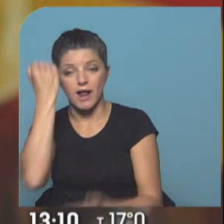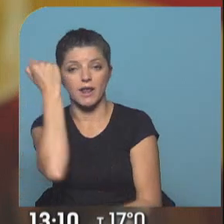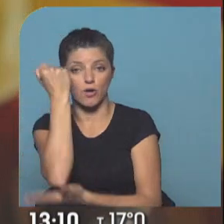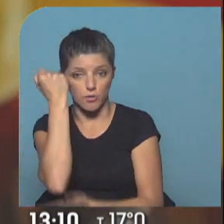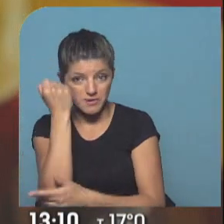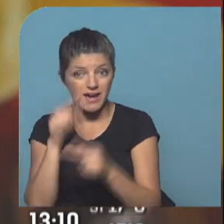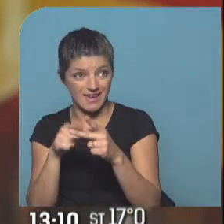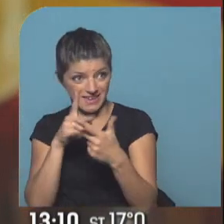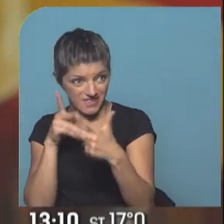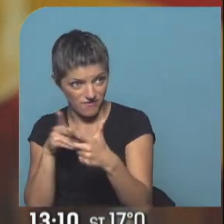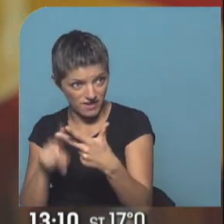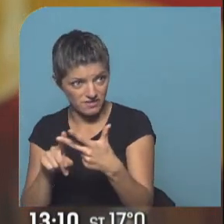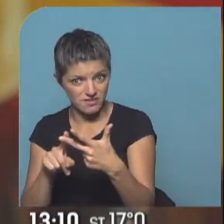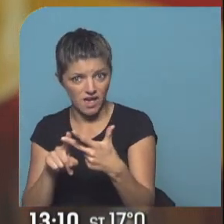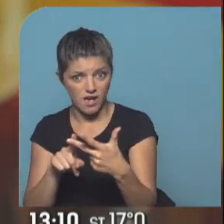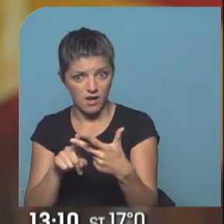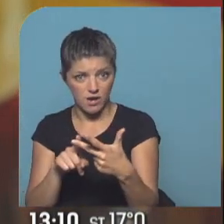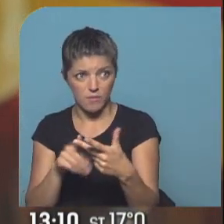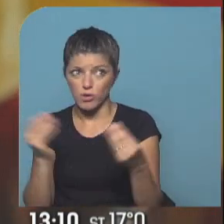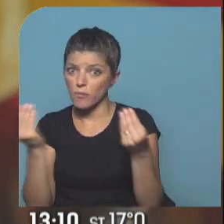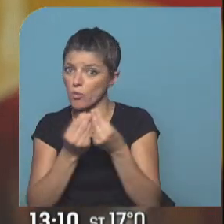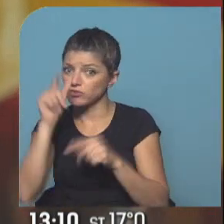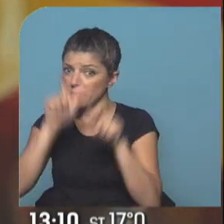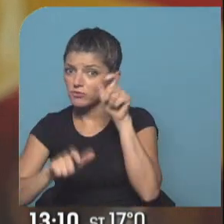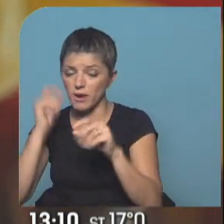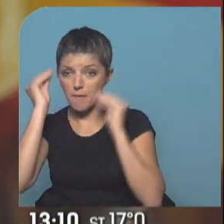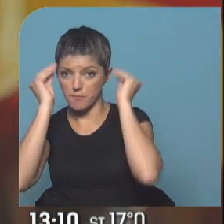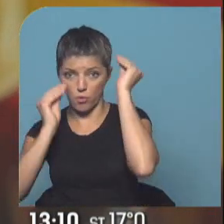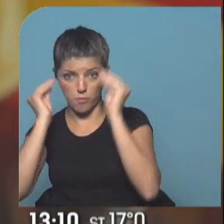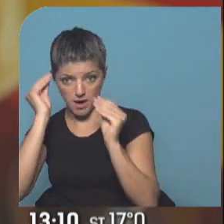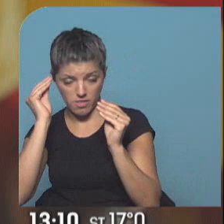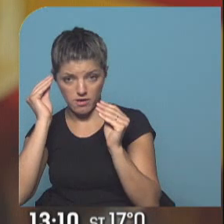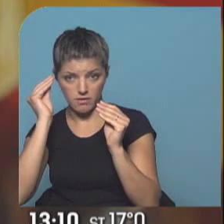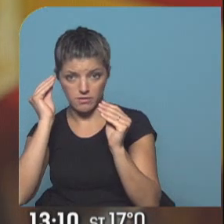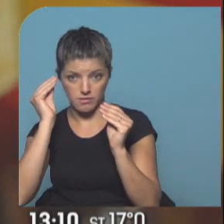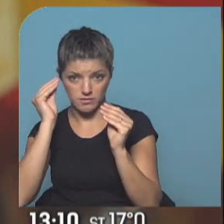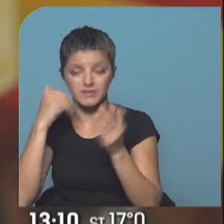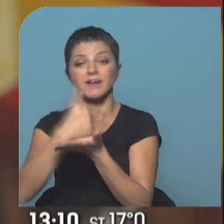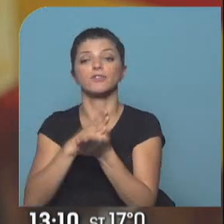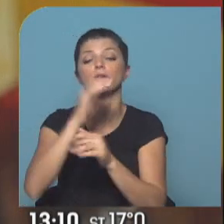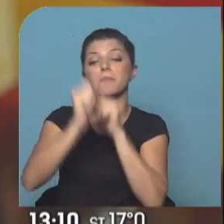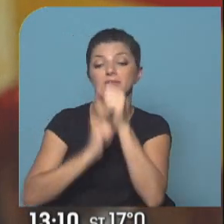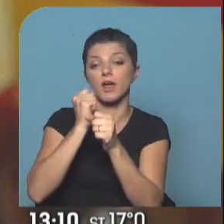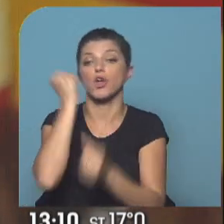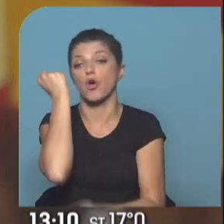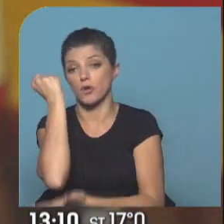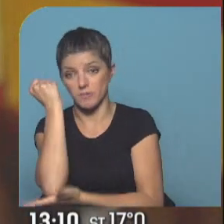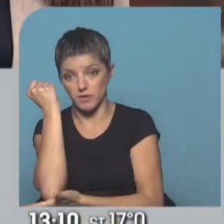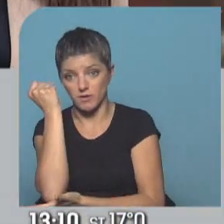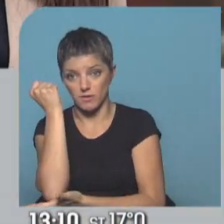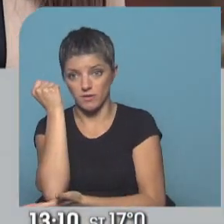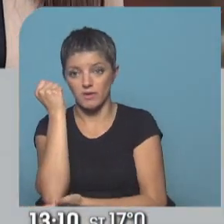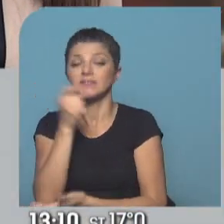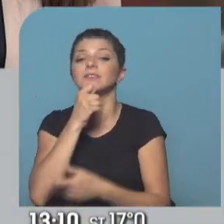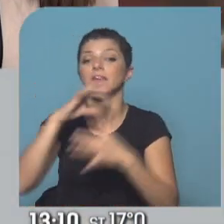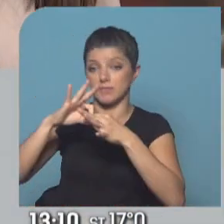tengo entendido que hay bastante preocupación desde lo que es el marco empresarial, económico, de cómo es esa